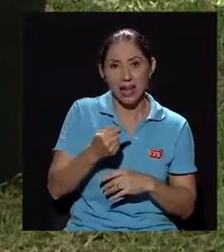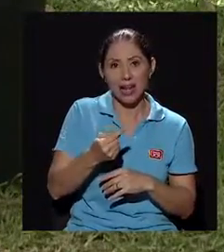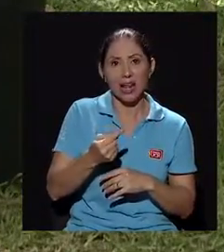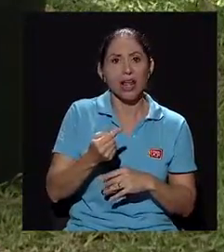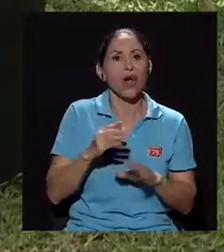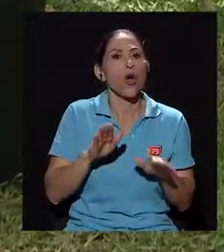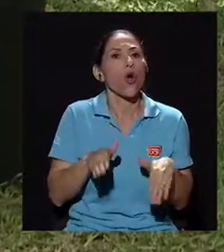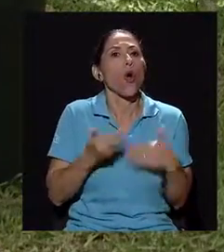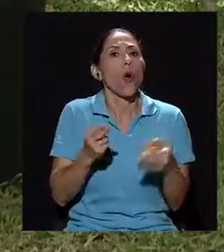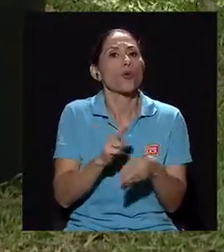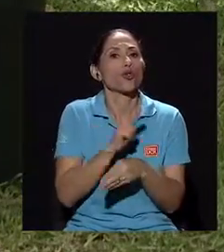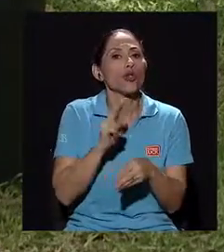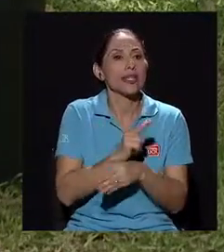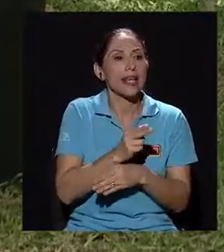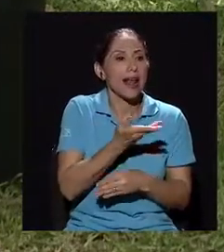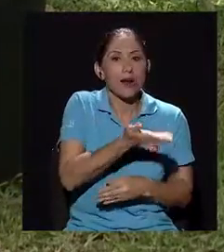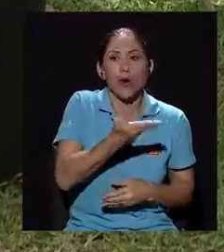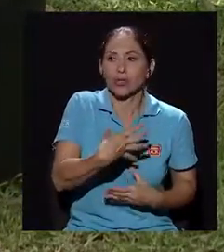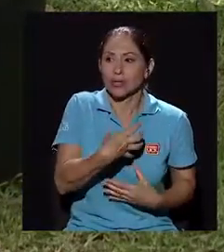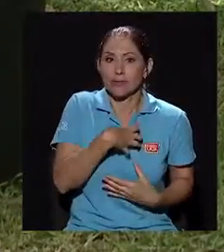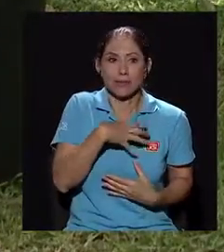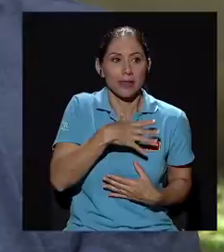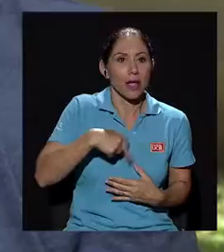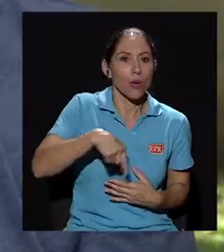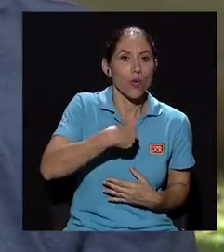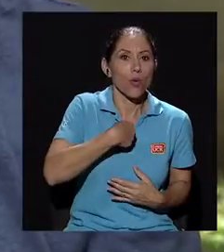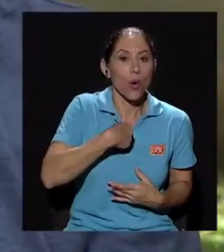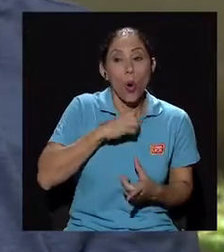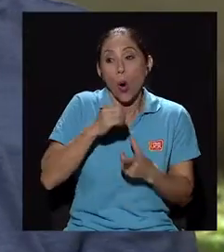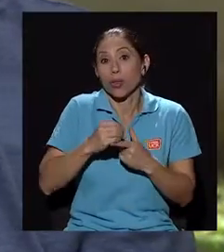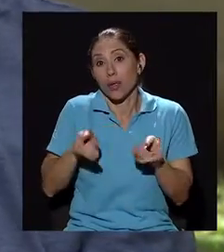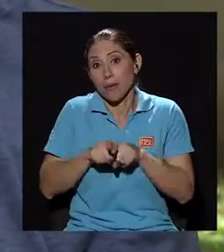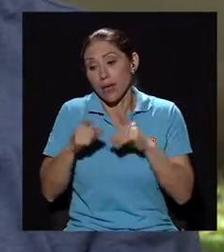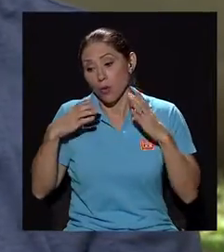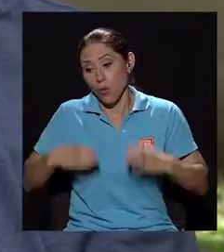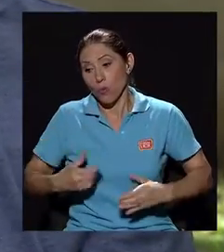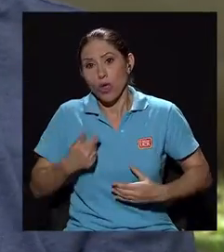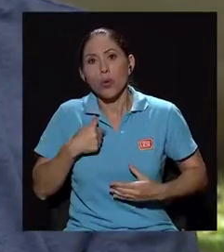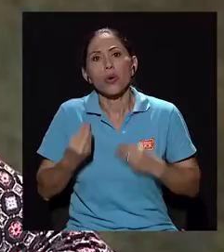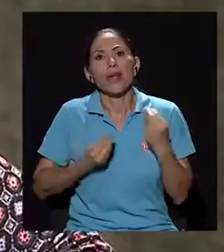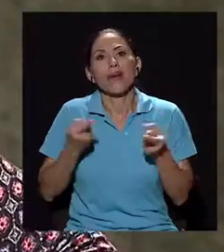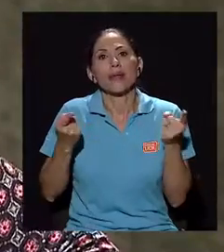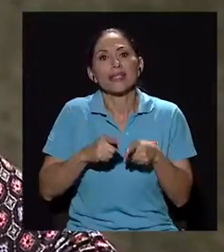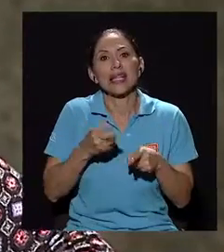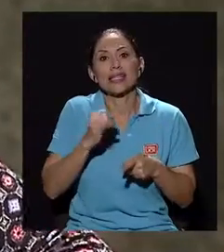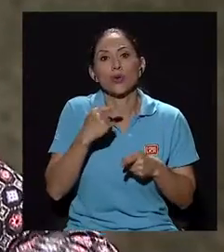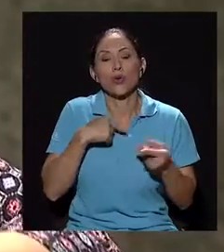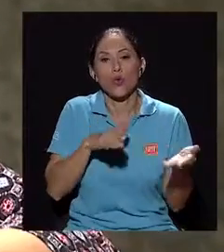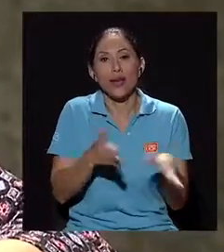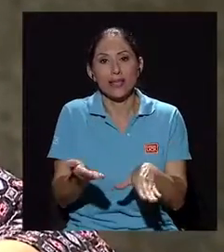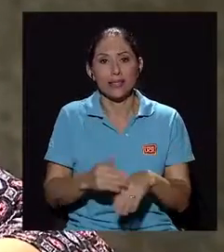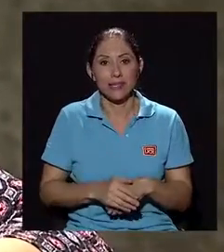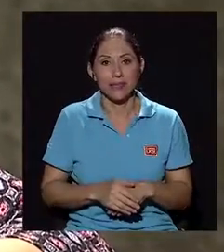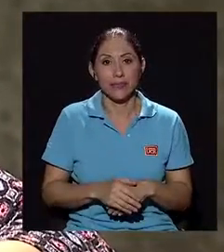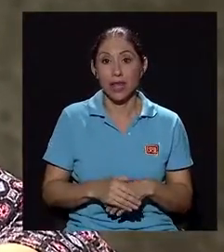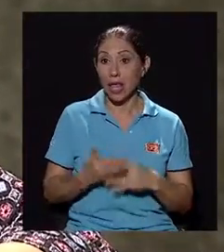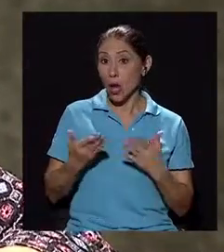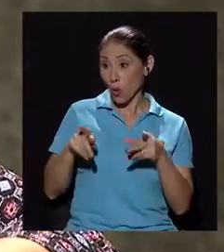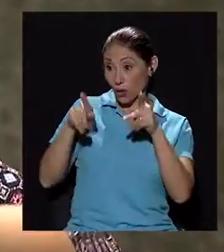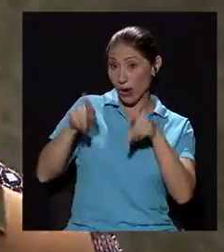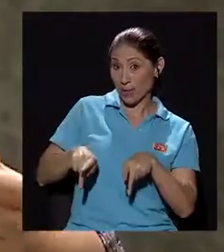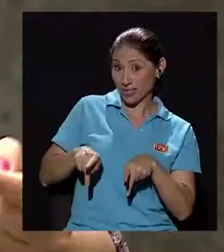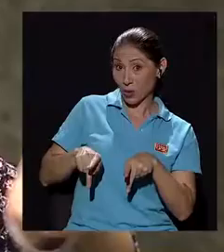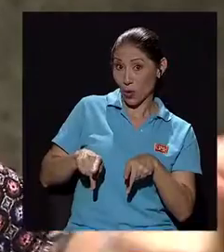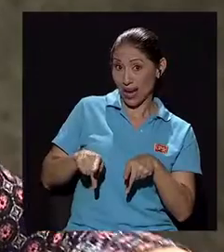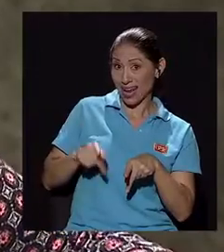no solamente las pertenencias de uno, sino también el cuerpo de uno en el caso de que uno fallezca. Sí, esa es otra pregunta. Cuando la persona que ha decidido ser